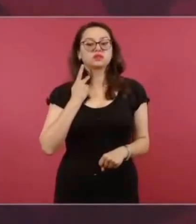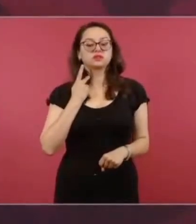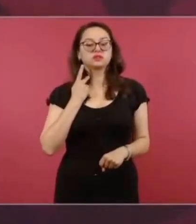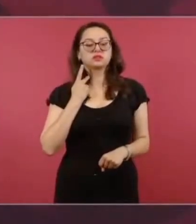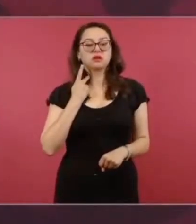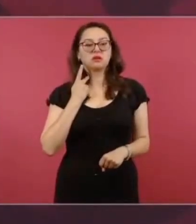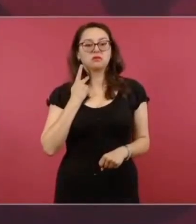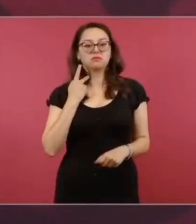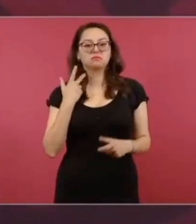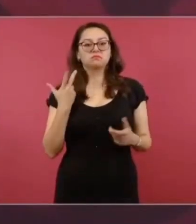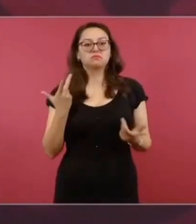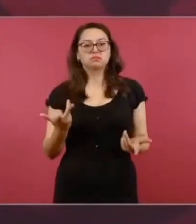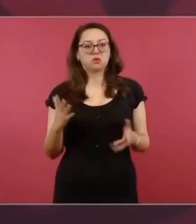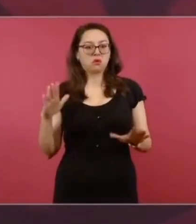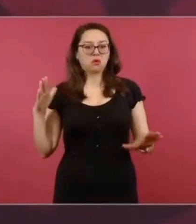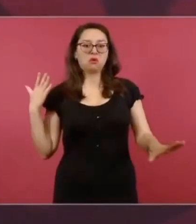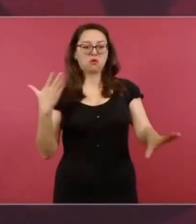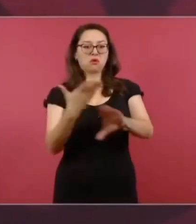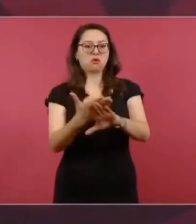antidemocrático.